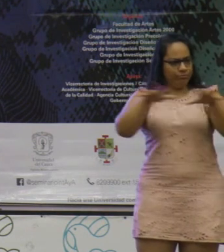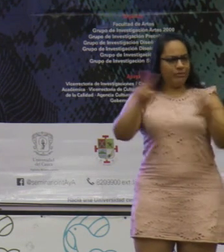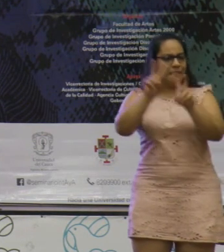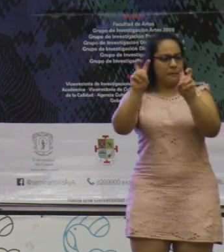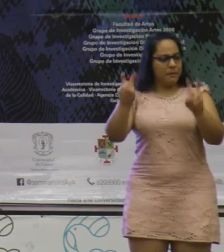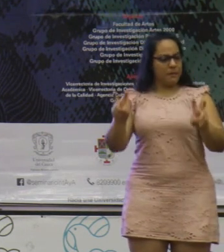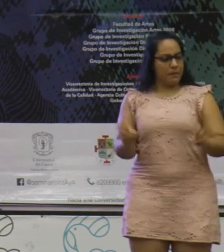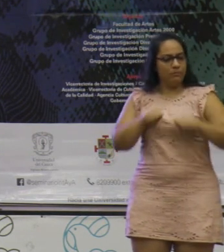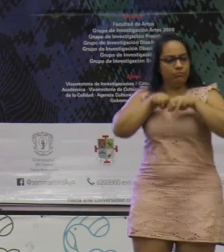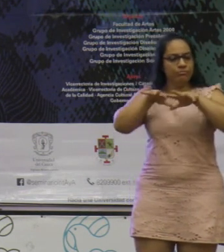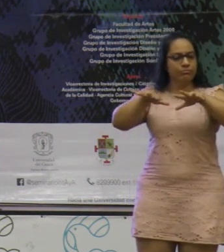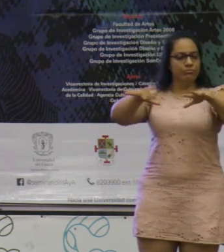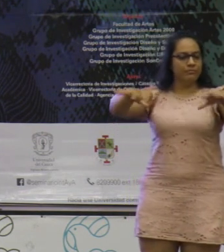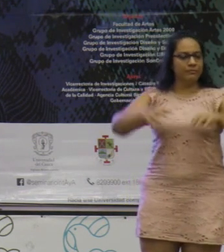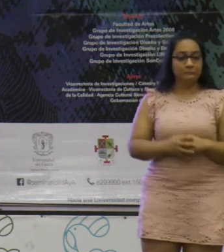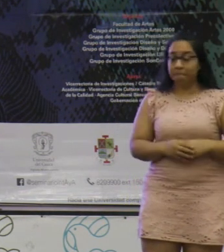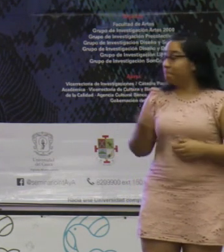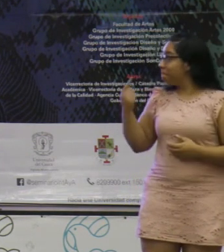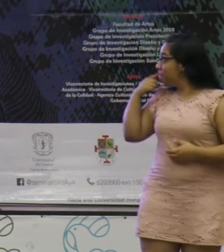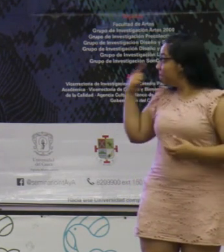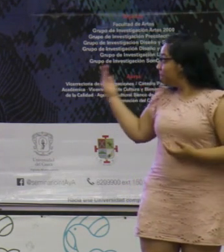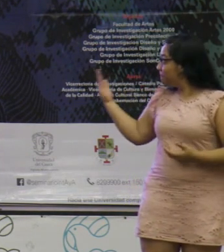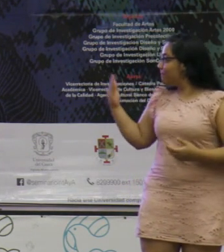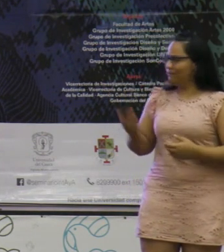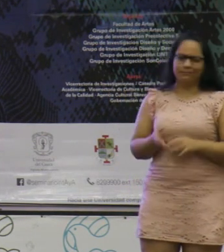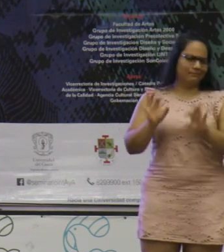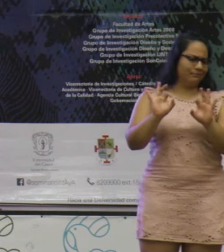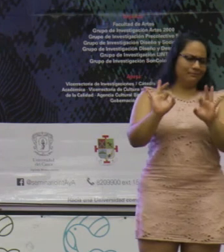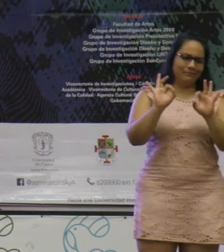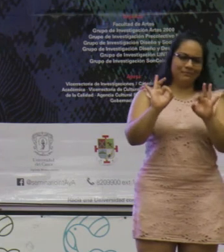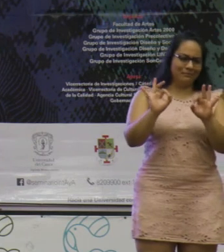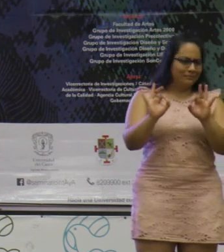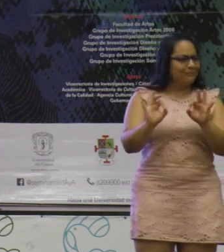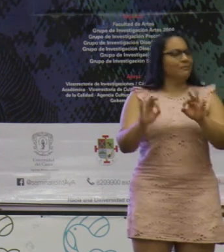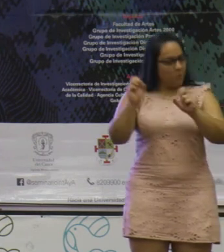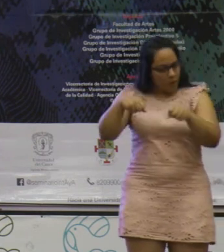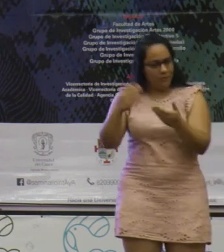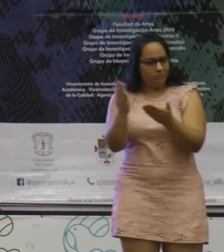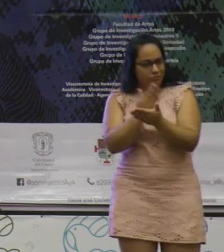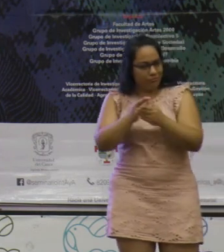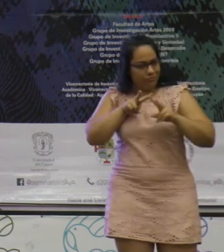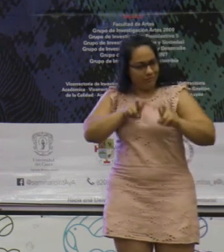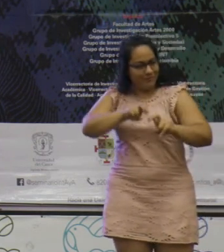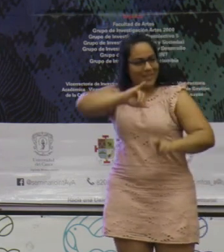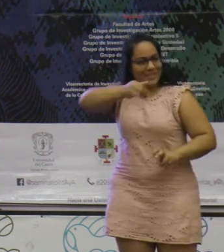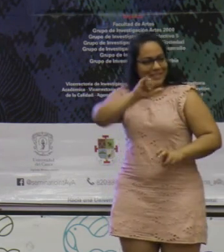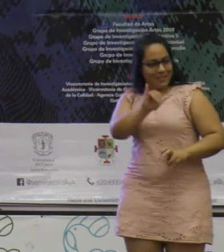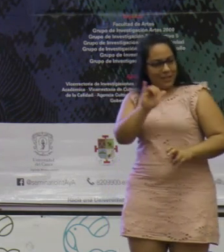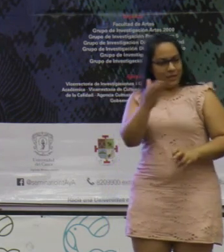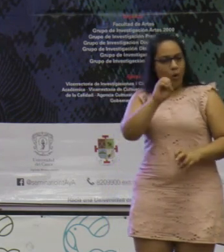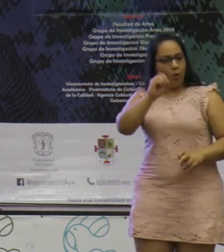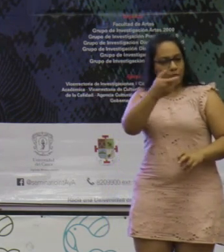contenidos. Este que es un tesoro, revisen su trabajo, Ye Shu. Lo traigo